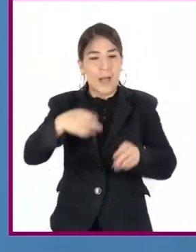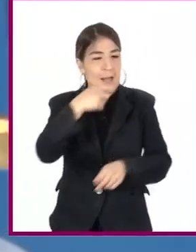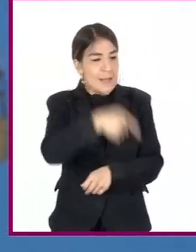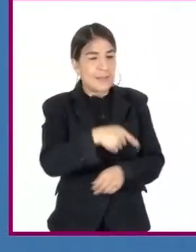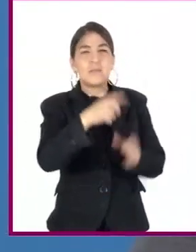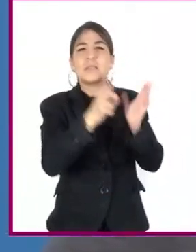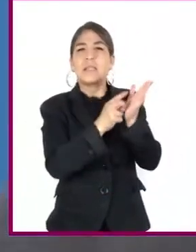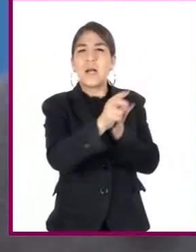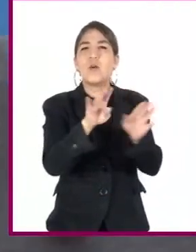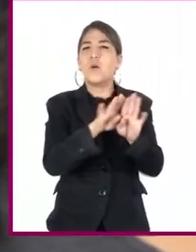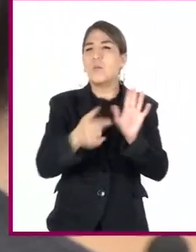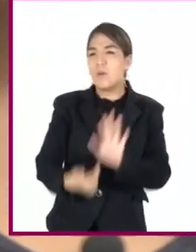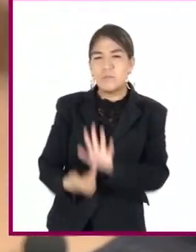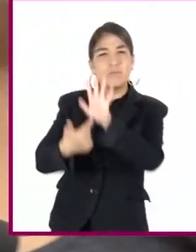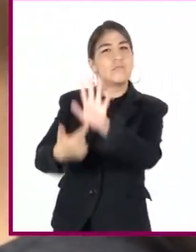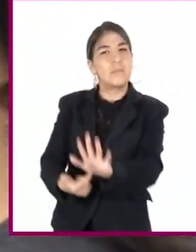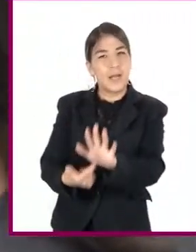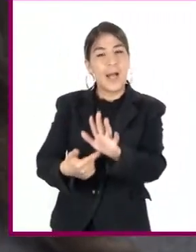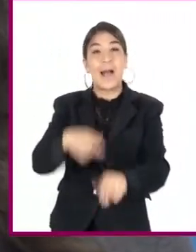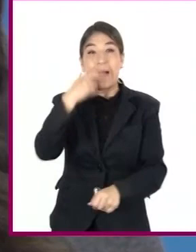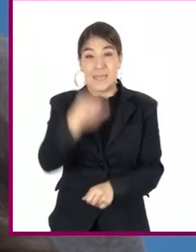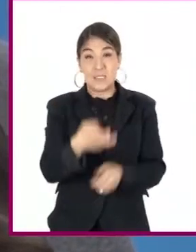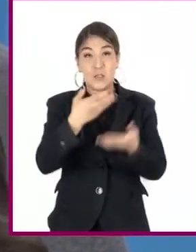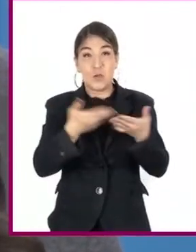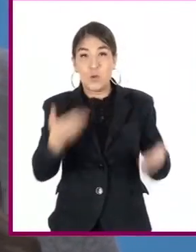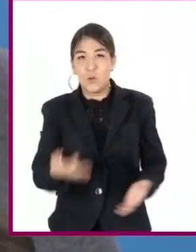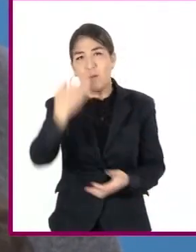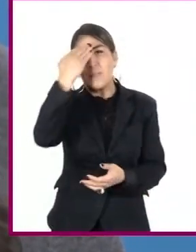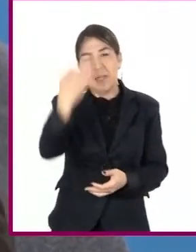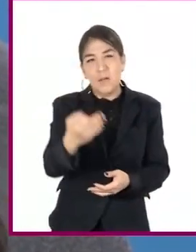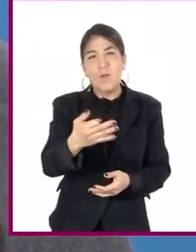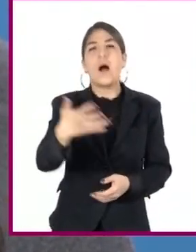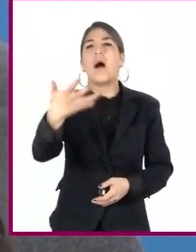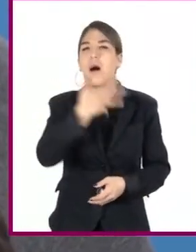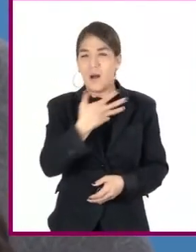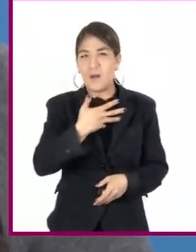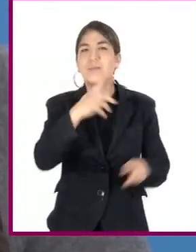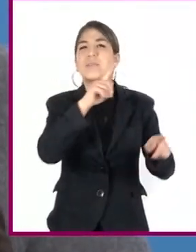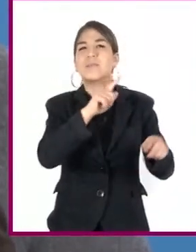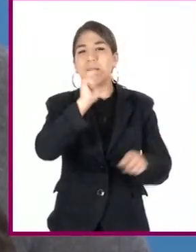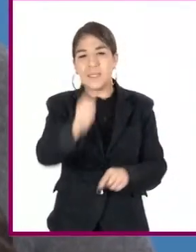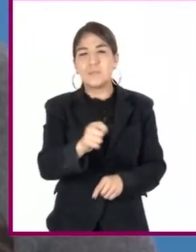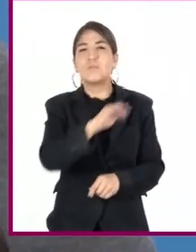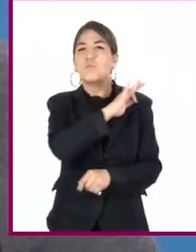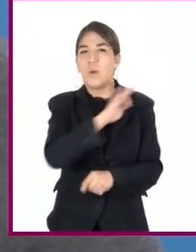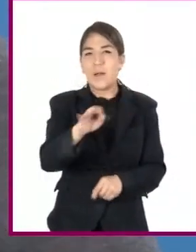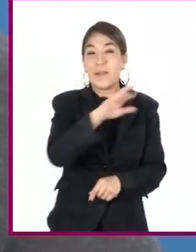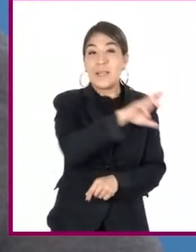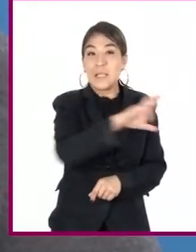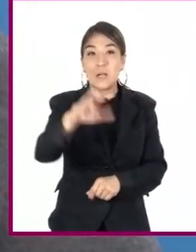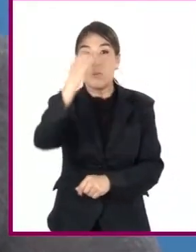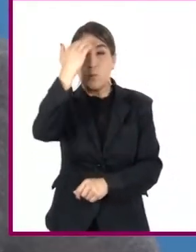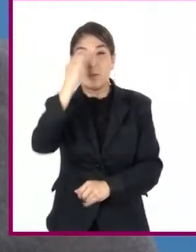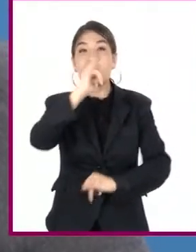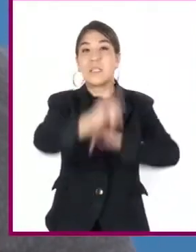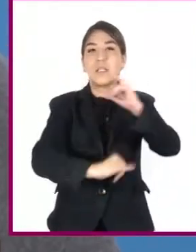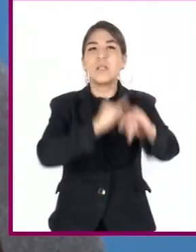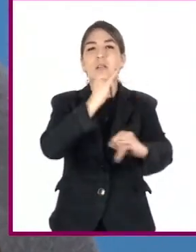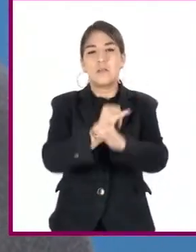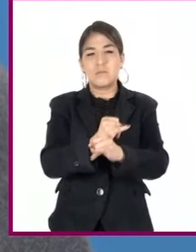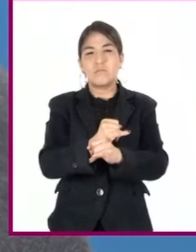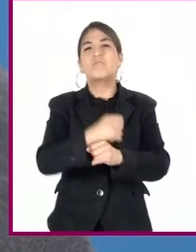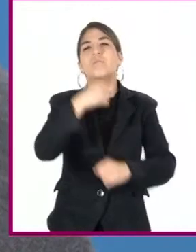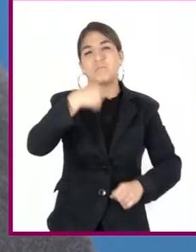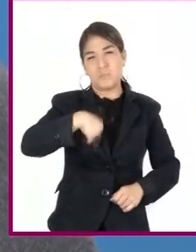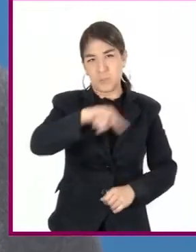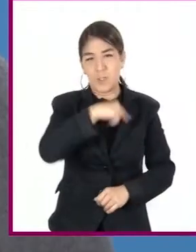derechos. Actualmente tenemos la oportunidad de lograr el reconocimiento internacional de